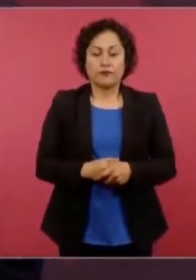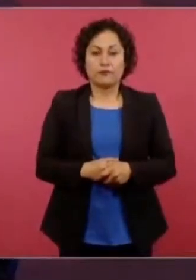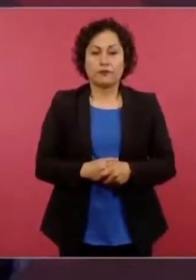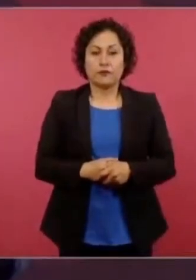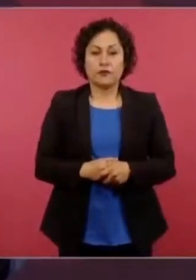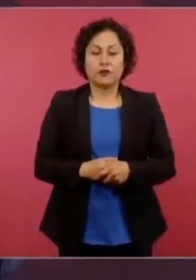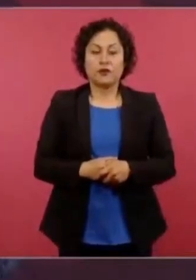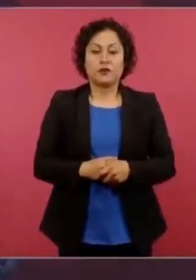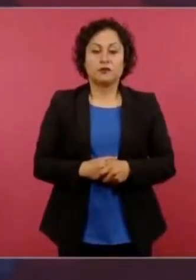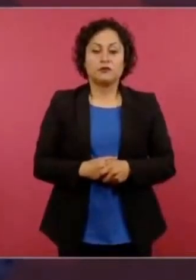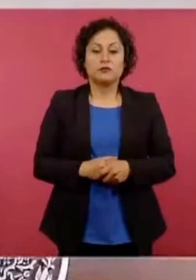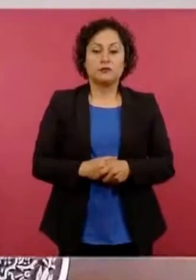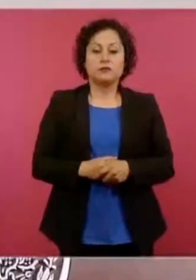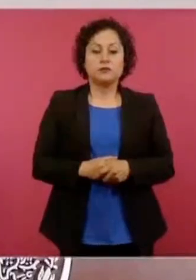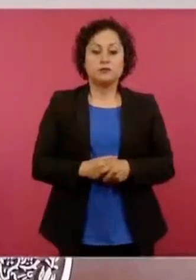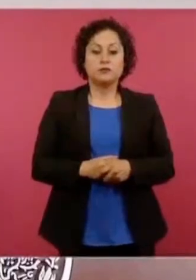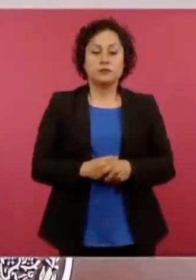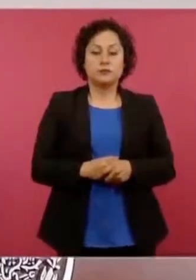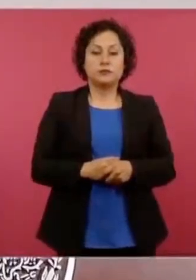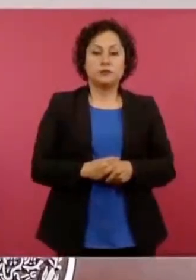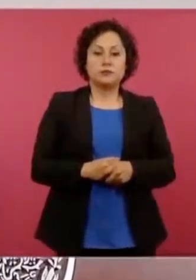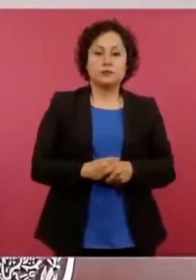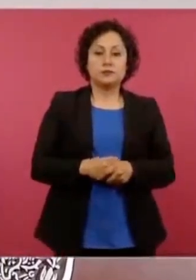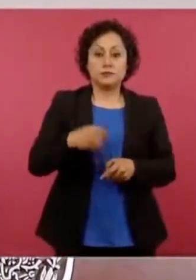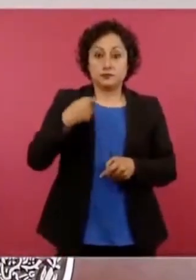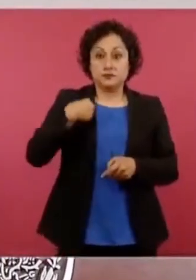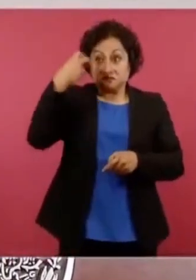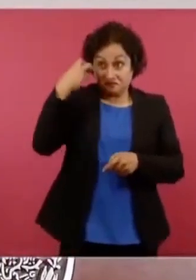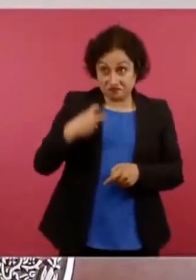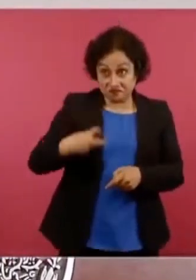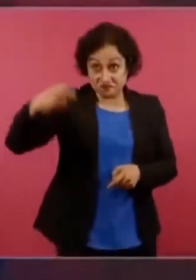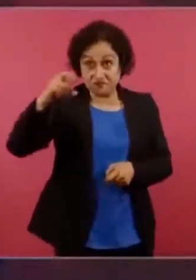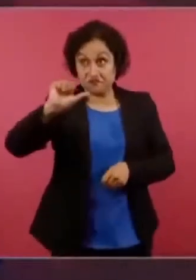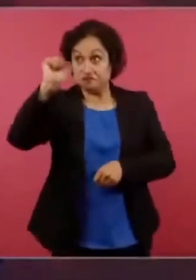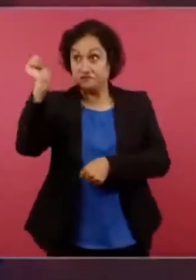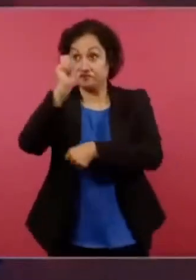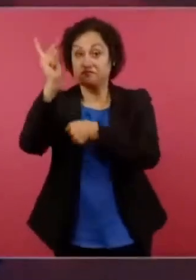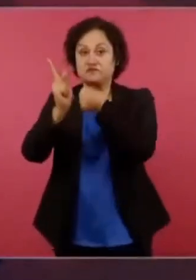Nunca salí al extranjero.